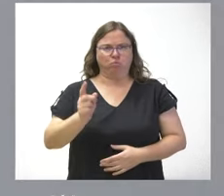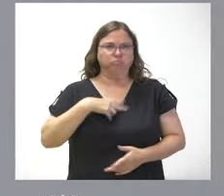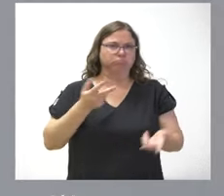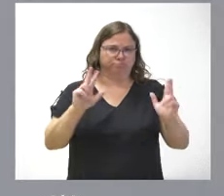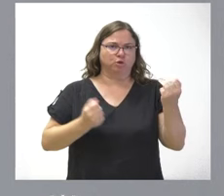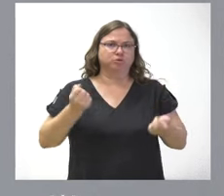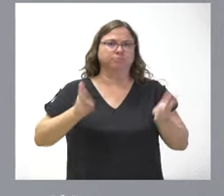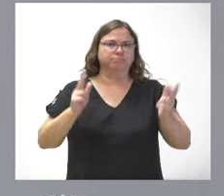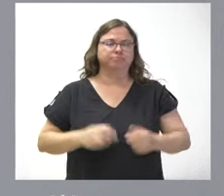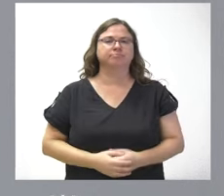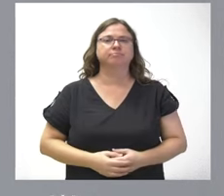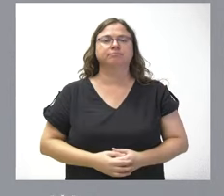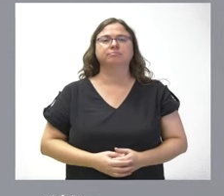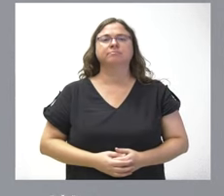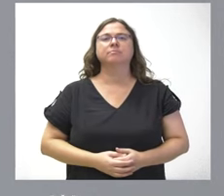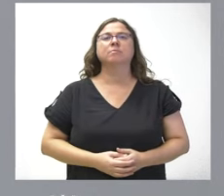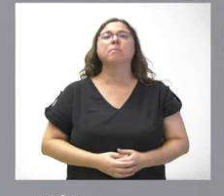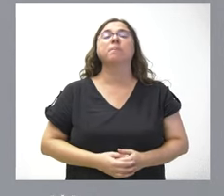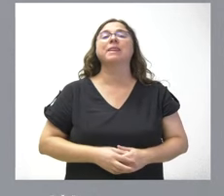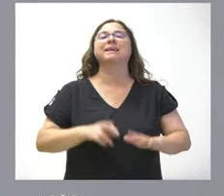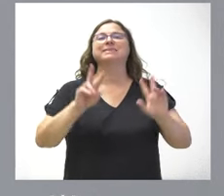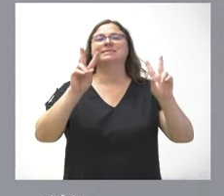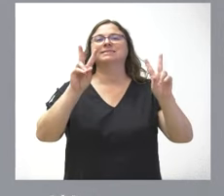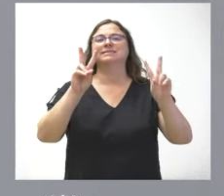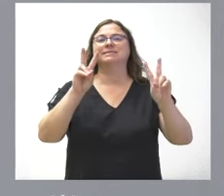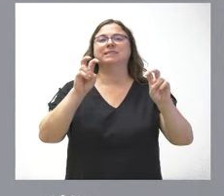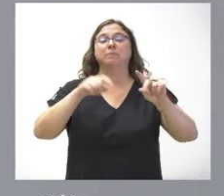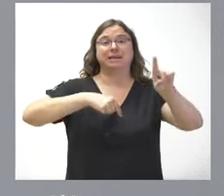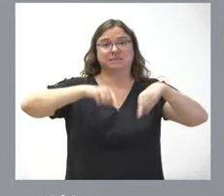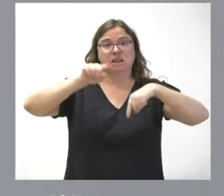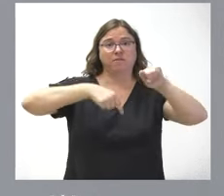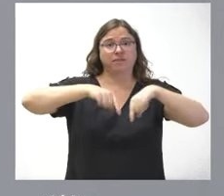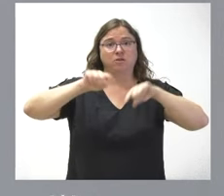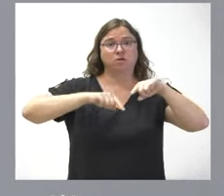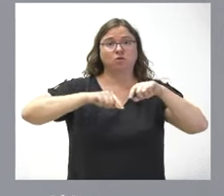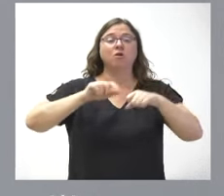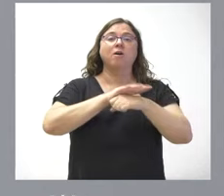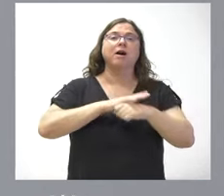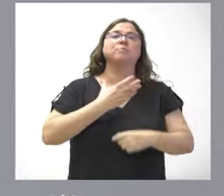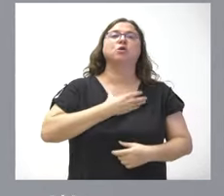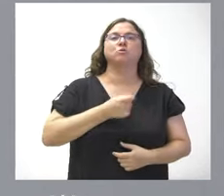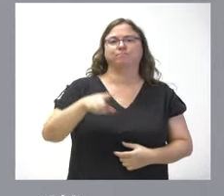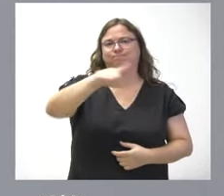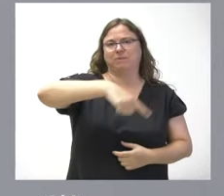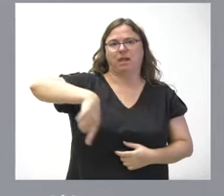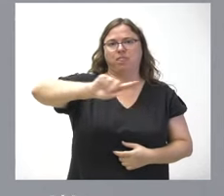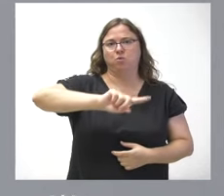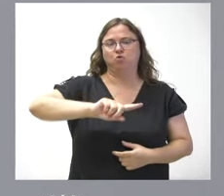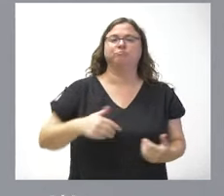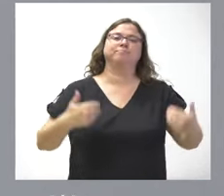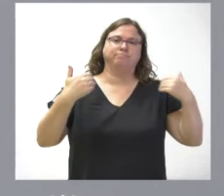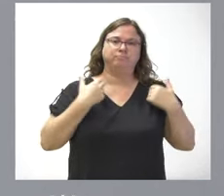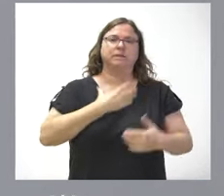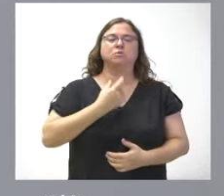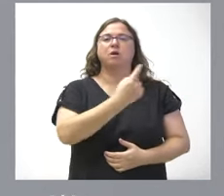eh La regulación en materia de tráfico en el ámbito de cada municipio corresponde al propio municipio